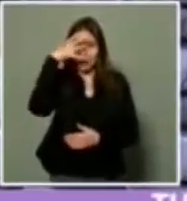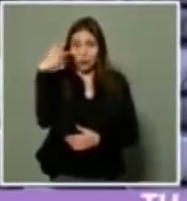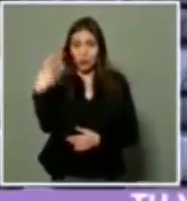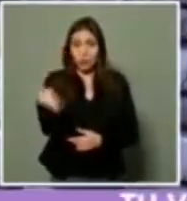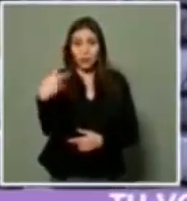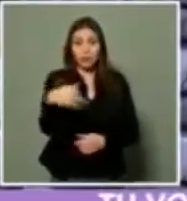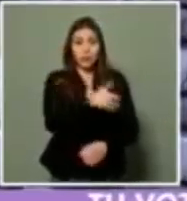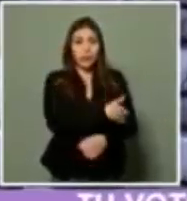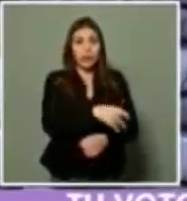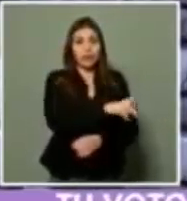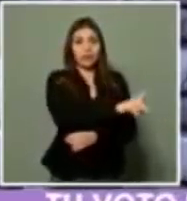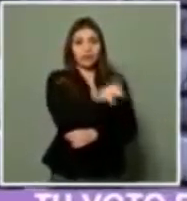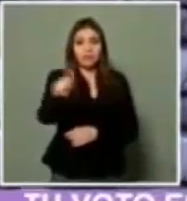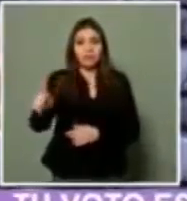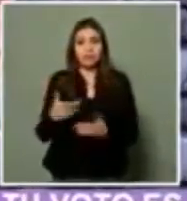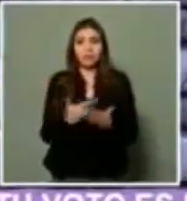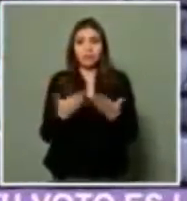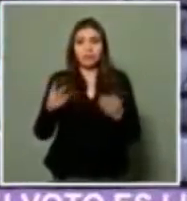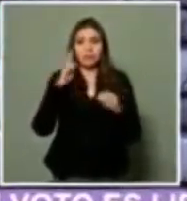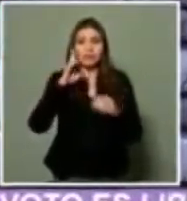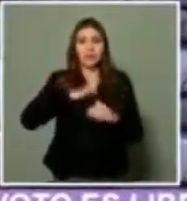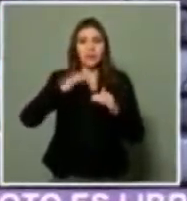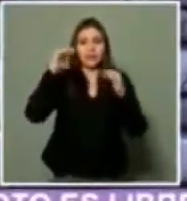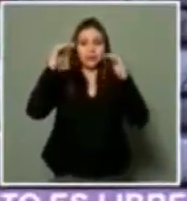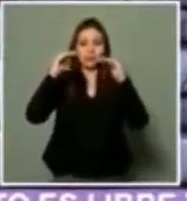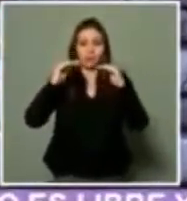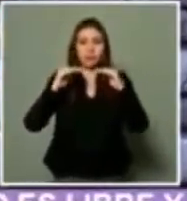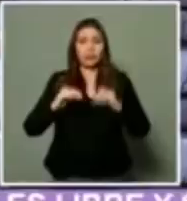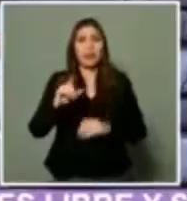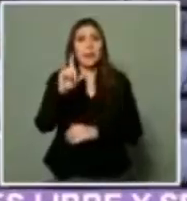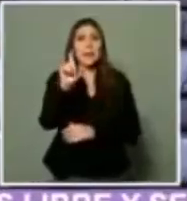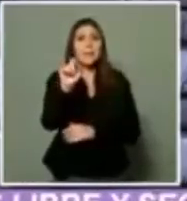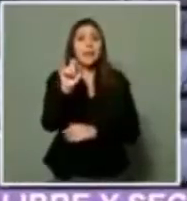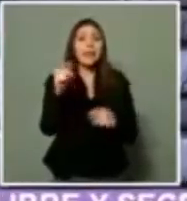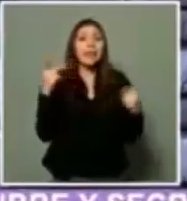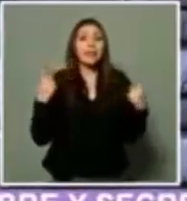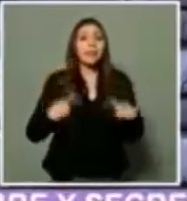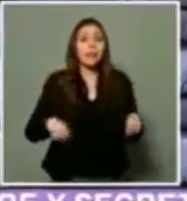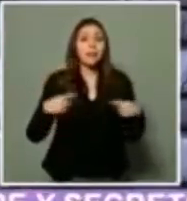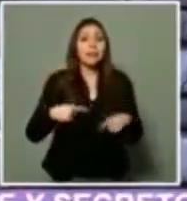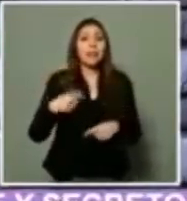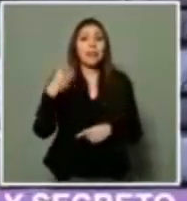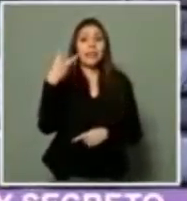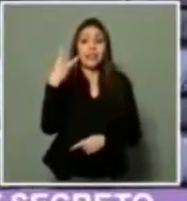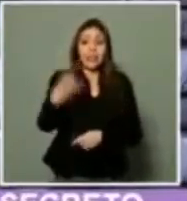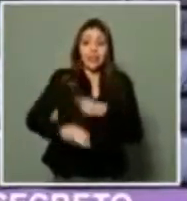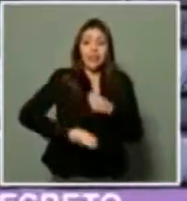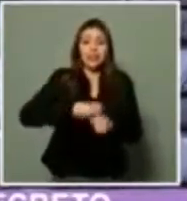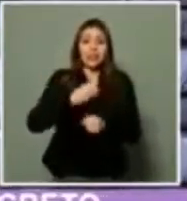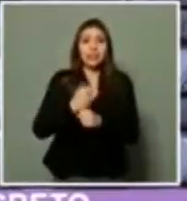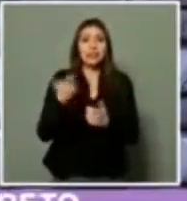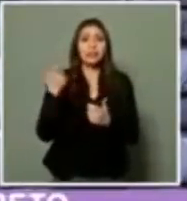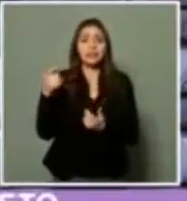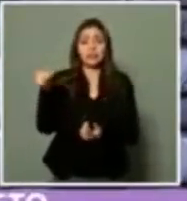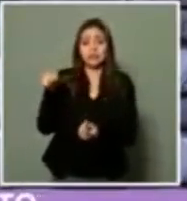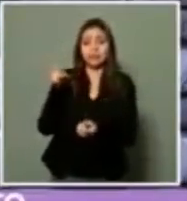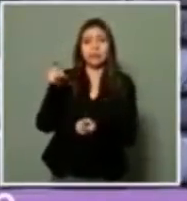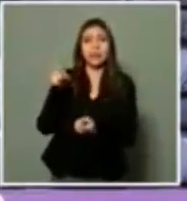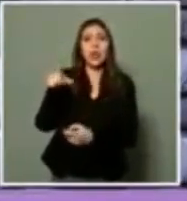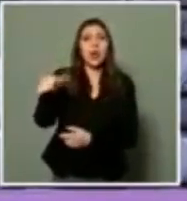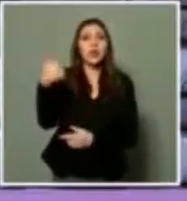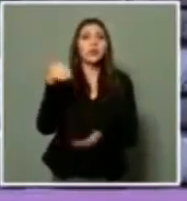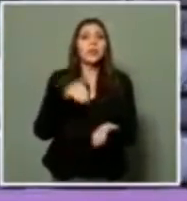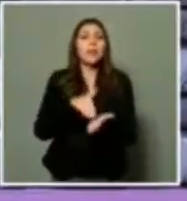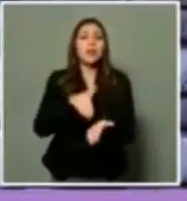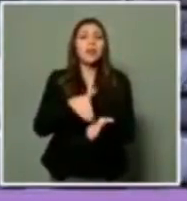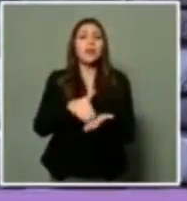familia, que tenemos aquí en la nómina a más de 20 personas que en 3 años estarán cobrando casi 11 millones de pesos. También la